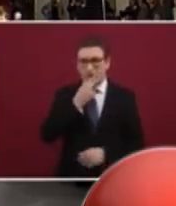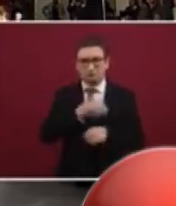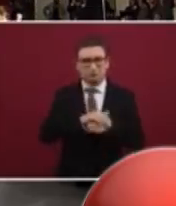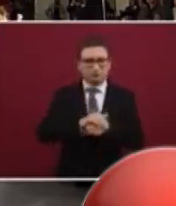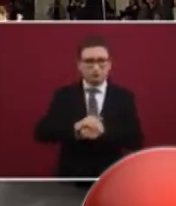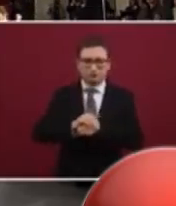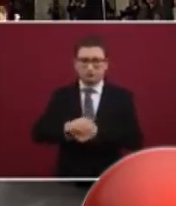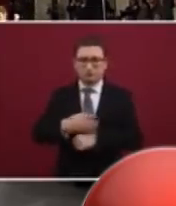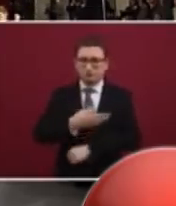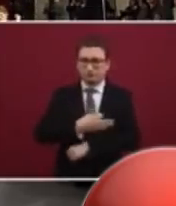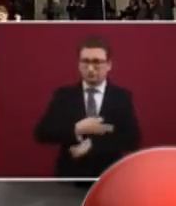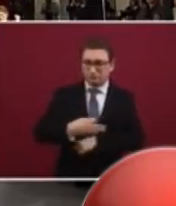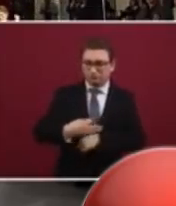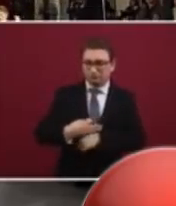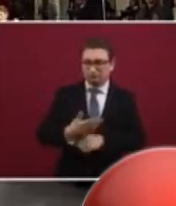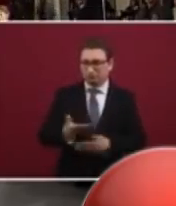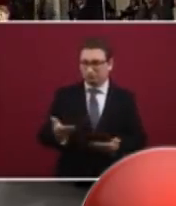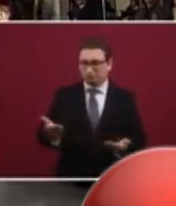familiares